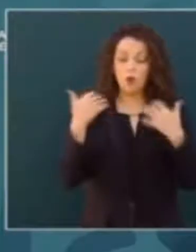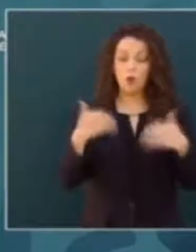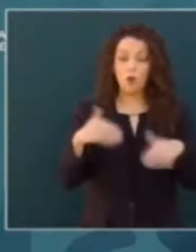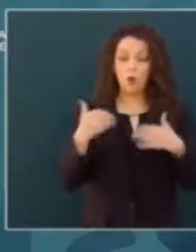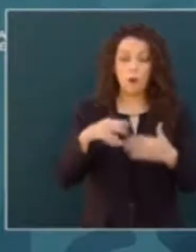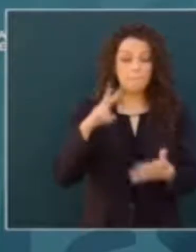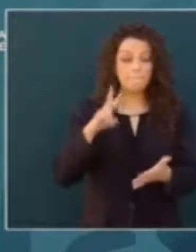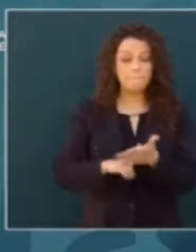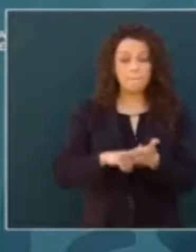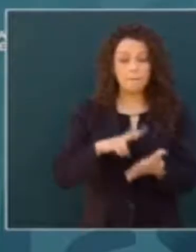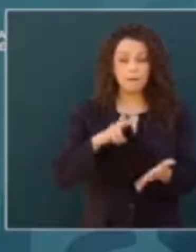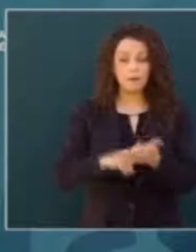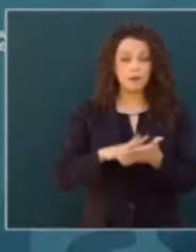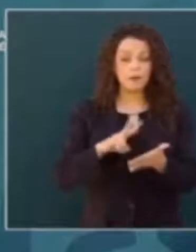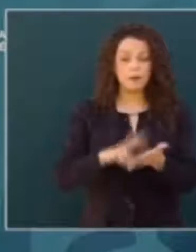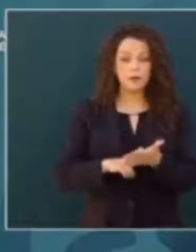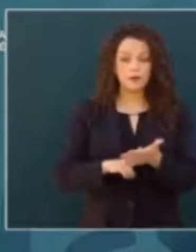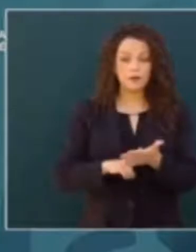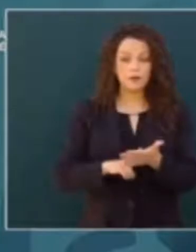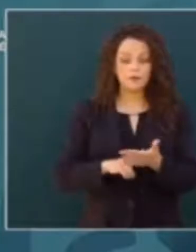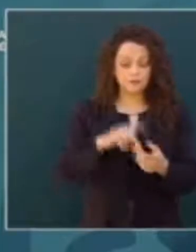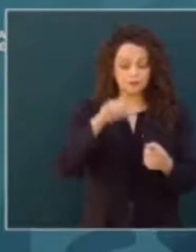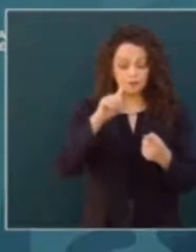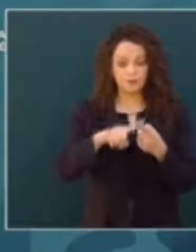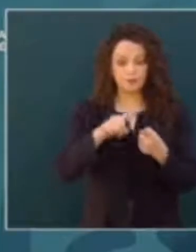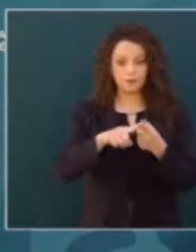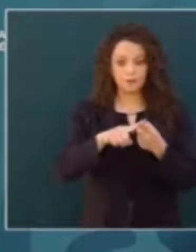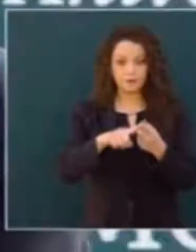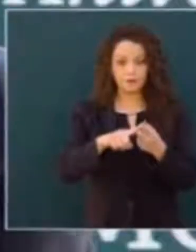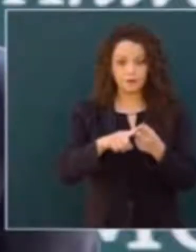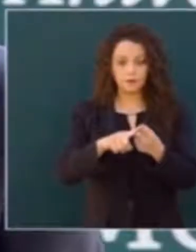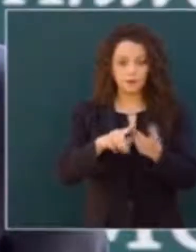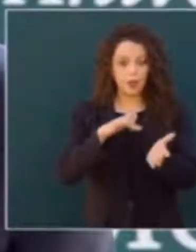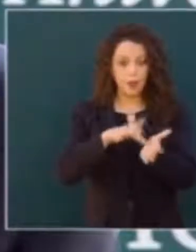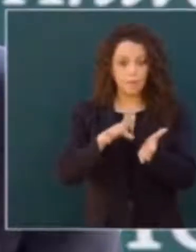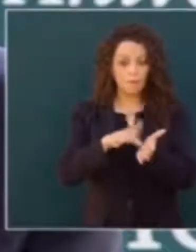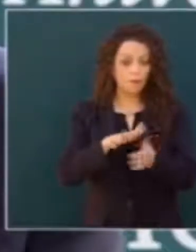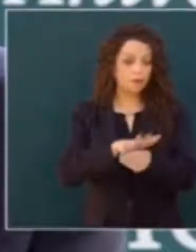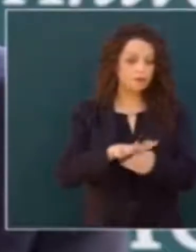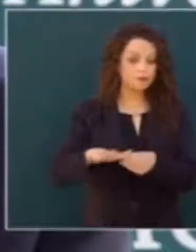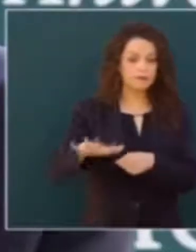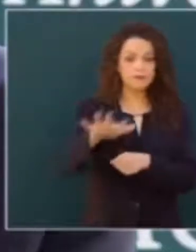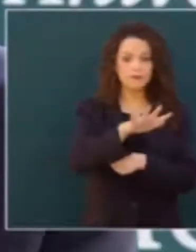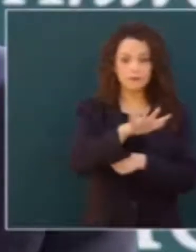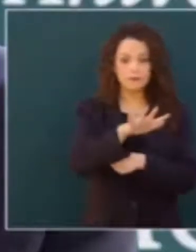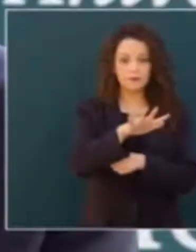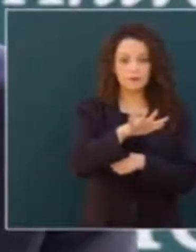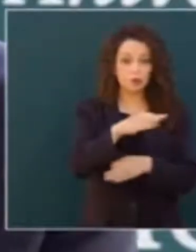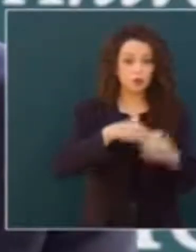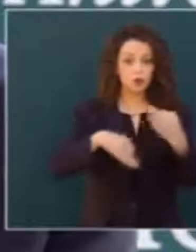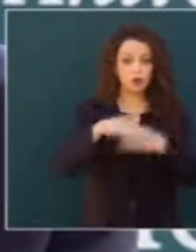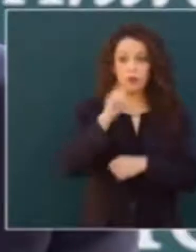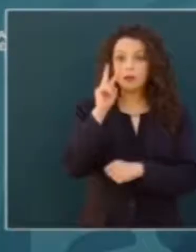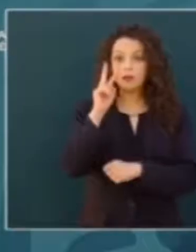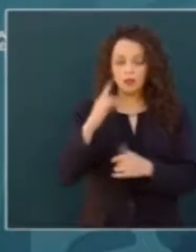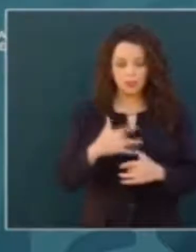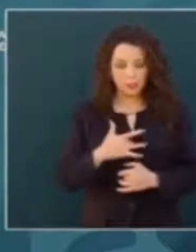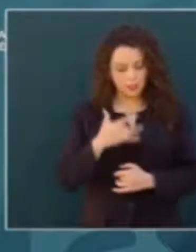Primero, apoyó al pueblo y se ganó su confianza.